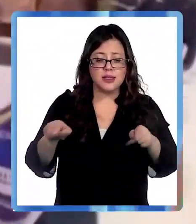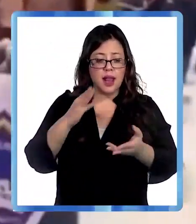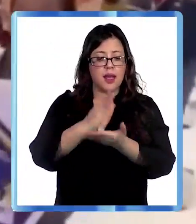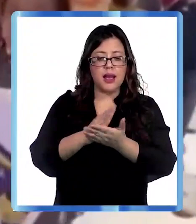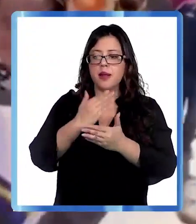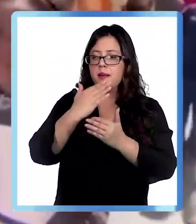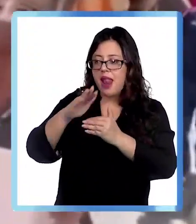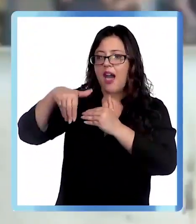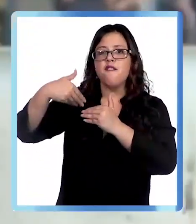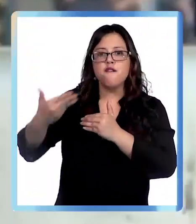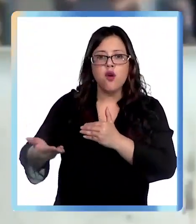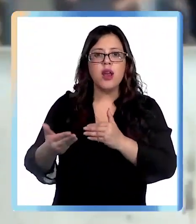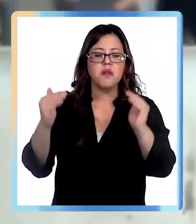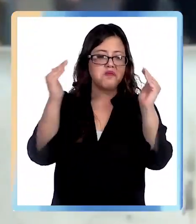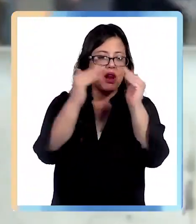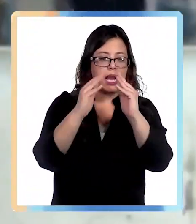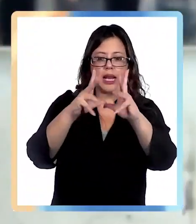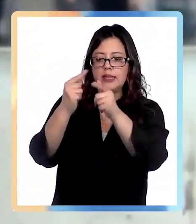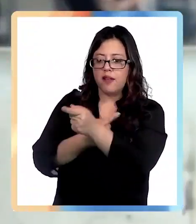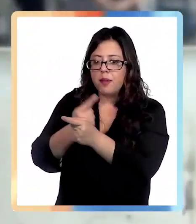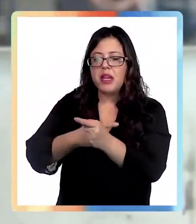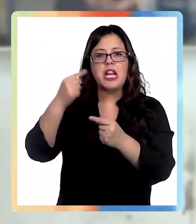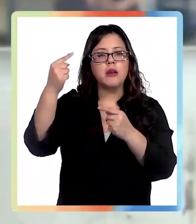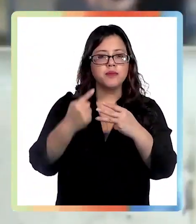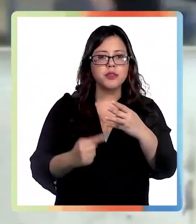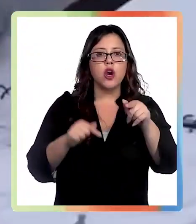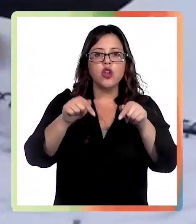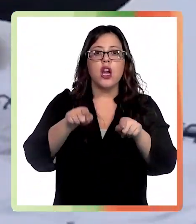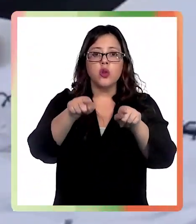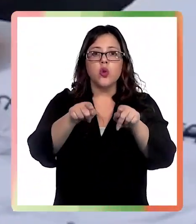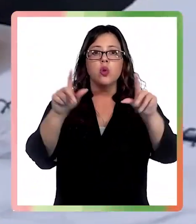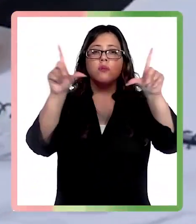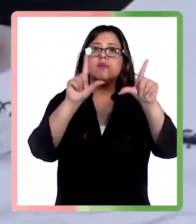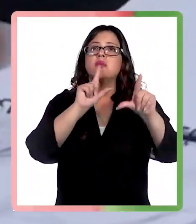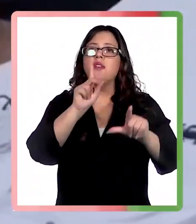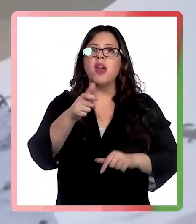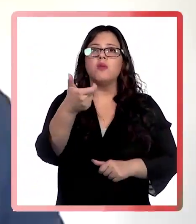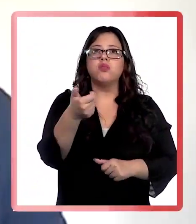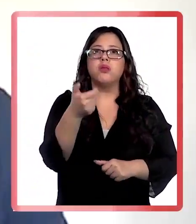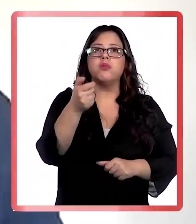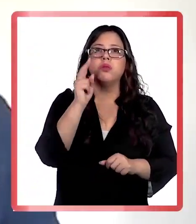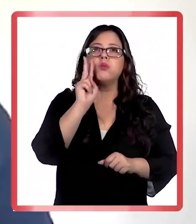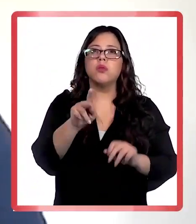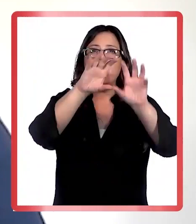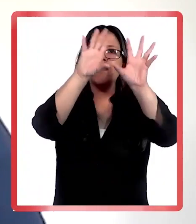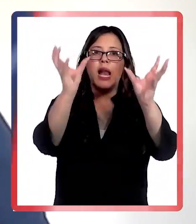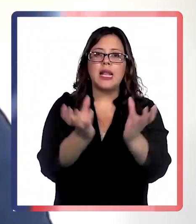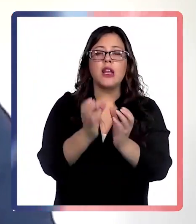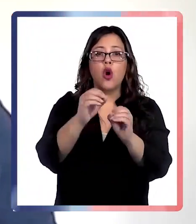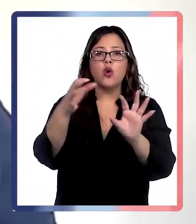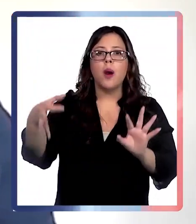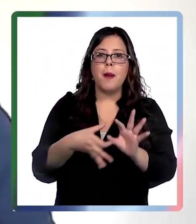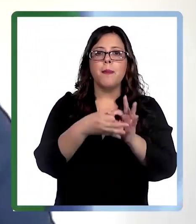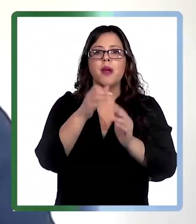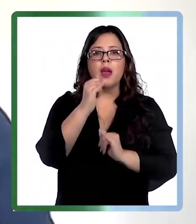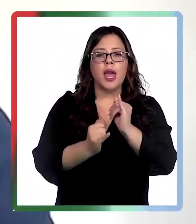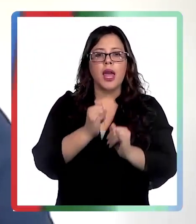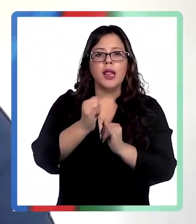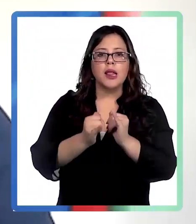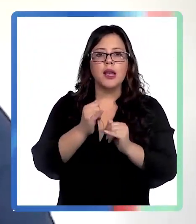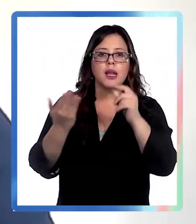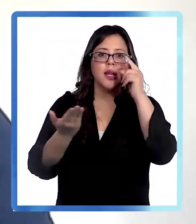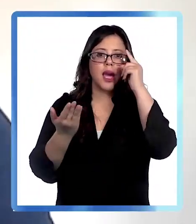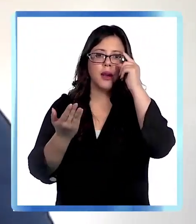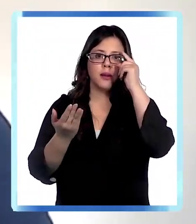el aula como fuera del aula, en las casas, en las familias. Hoy día tú prendes la tele y ves las guerras, o te conectas a